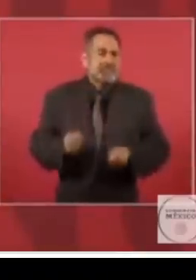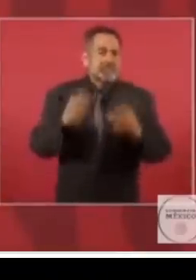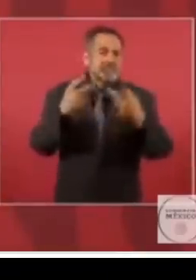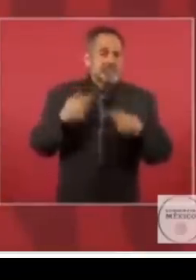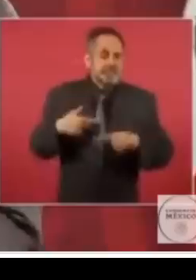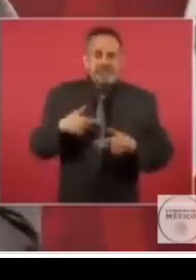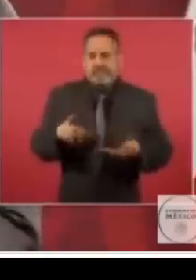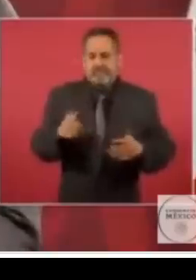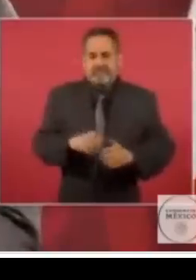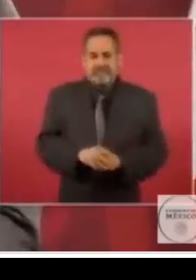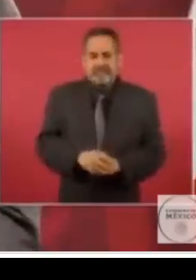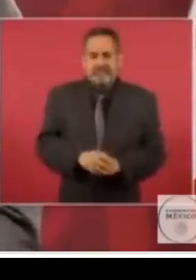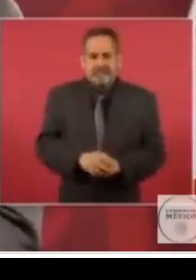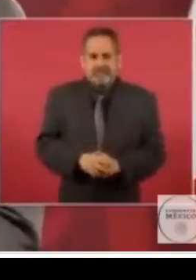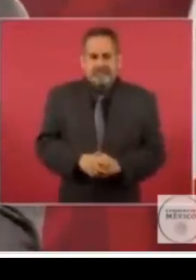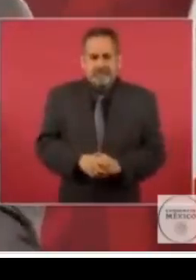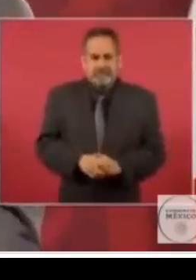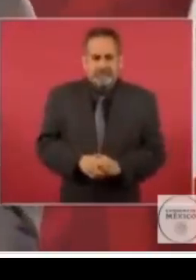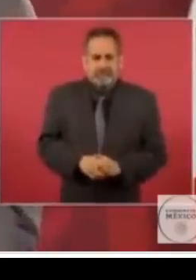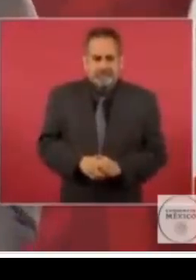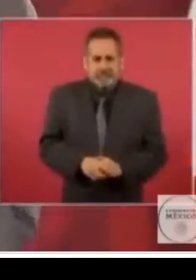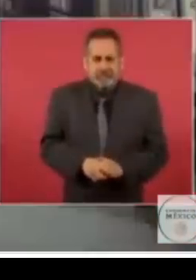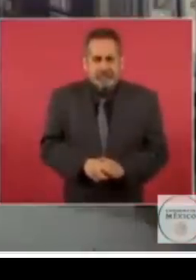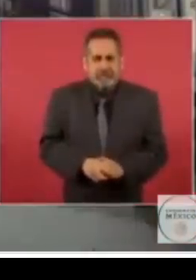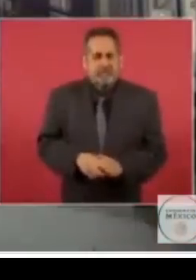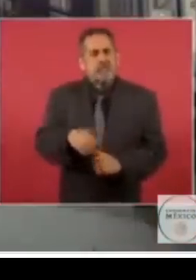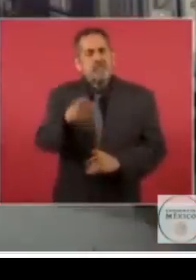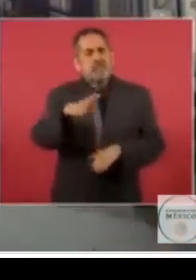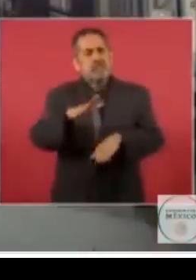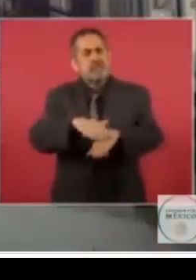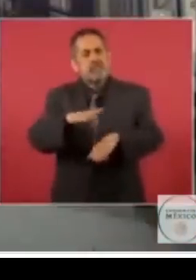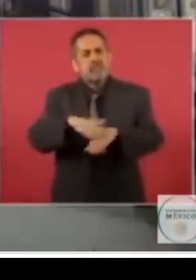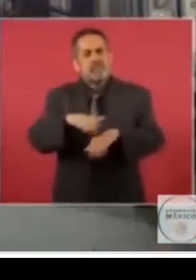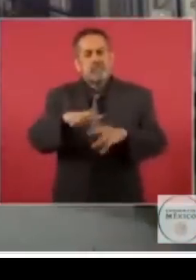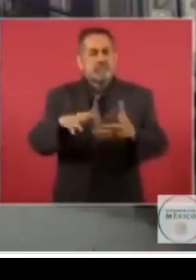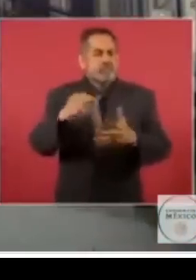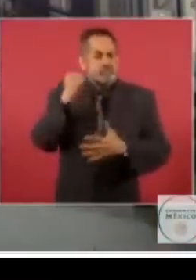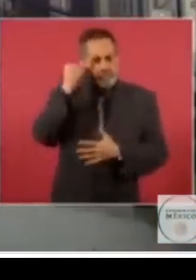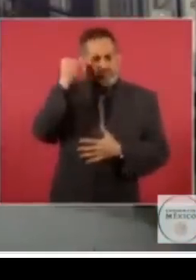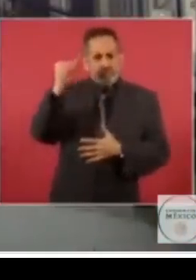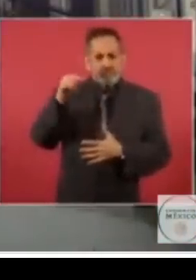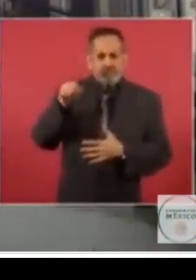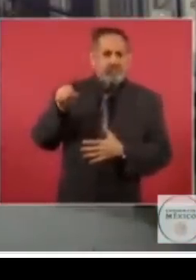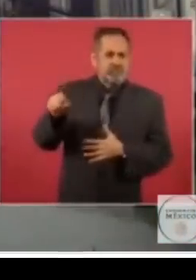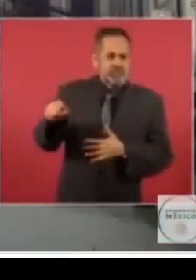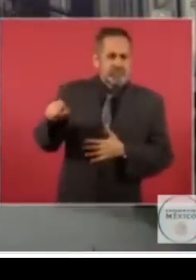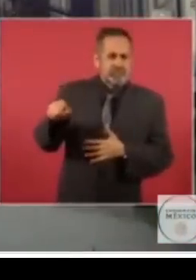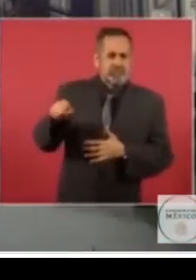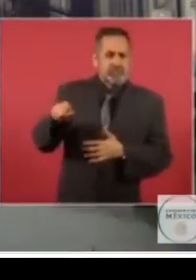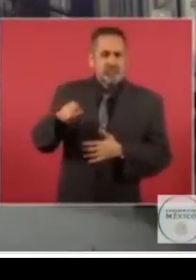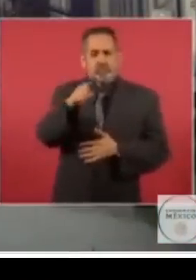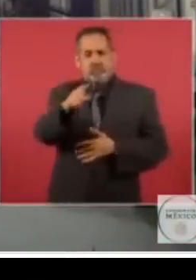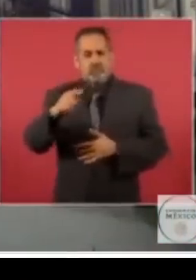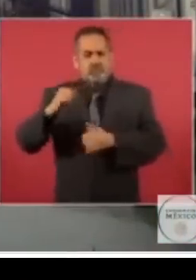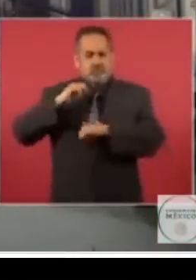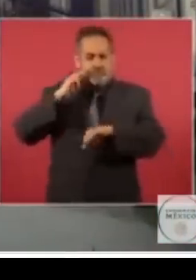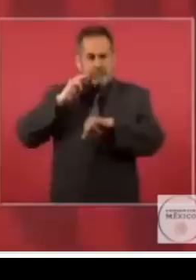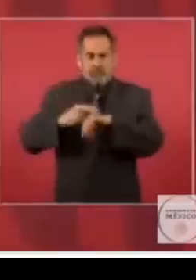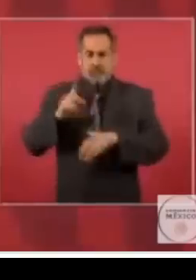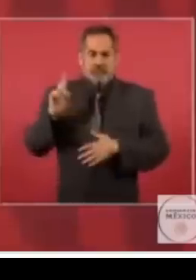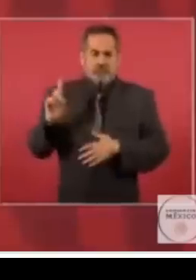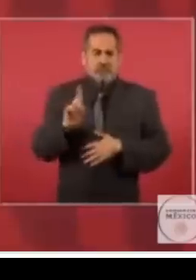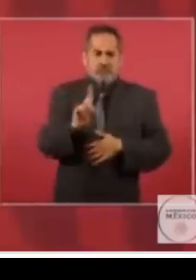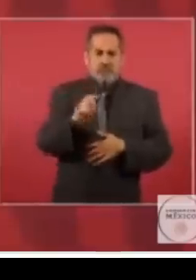cuántos vamos a hacer la encabezaría usted o es la idea de el gobernador la voy a